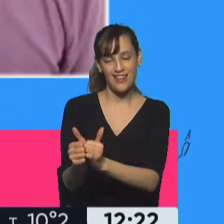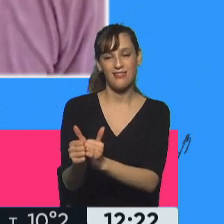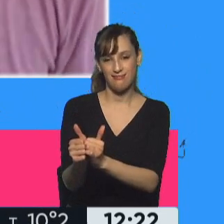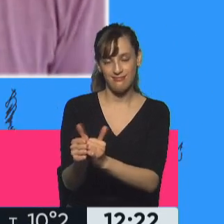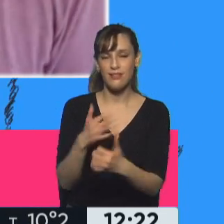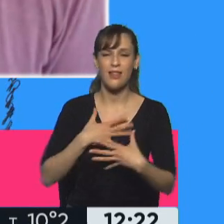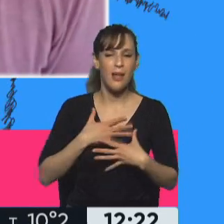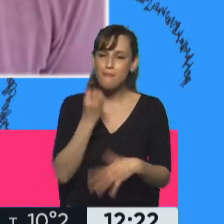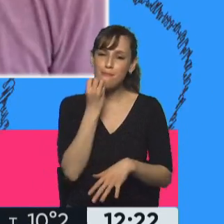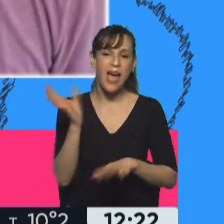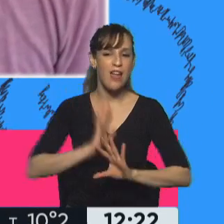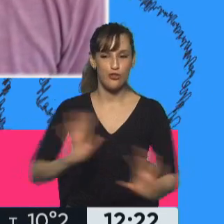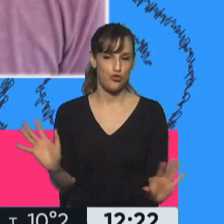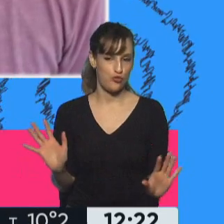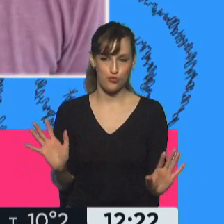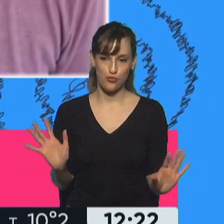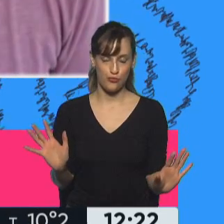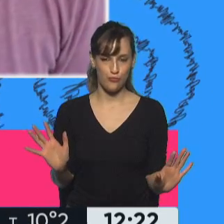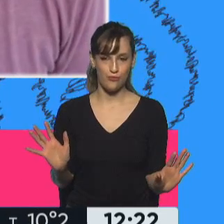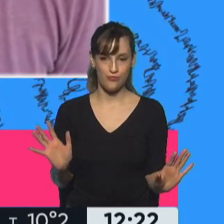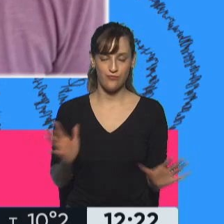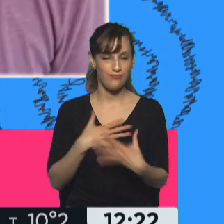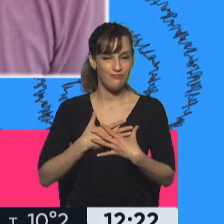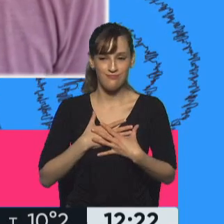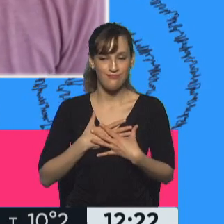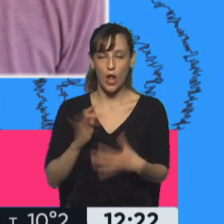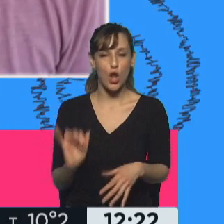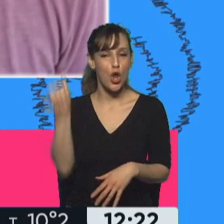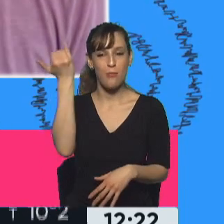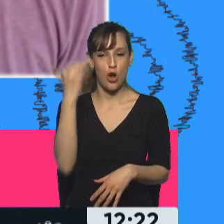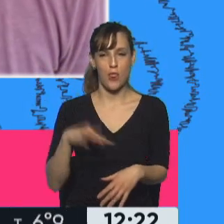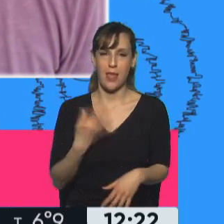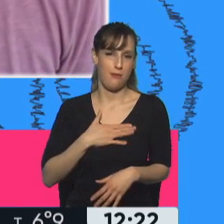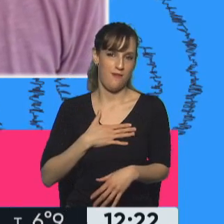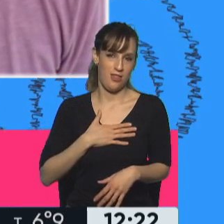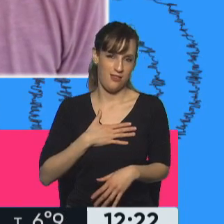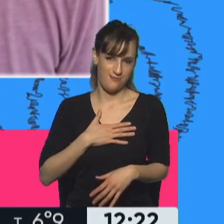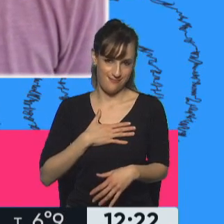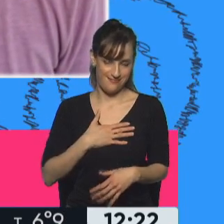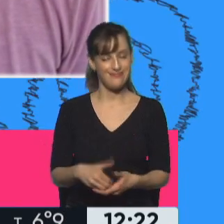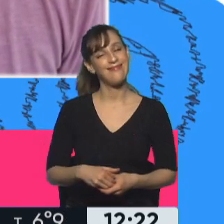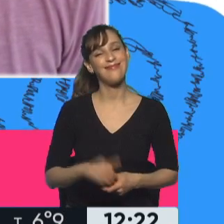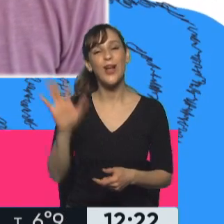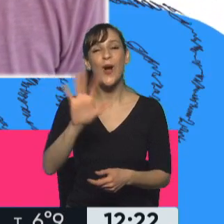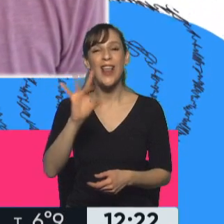es maravilloso. La verdad que es uno de los sueños más hermosos cumplidos de mi vida. ¡Hola,